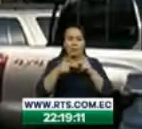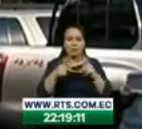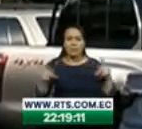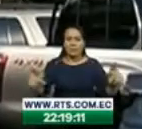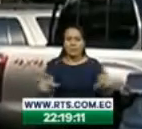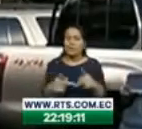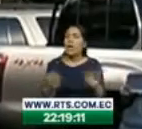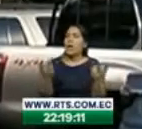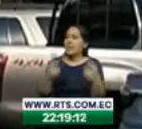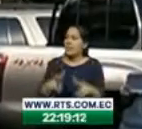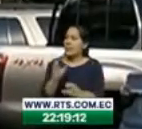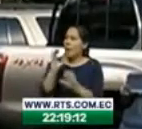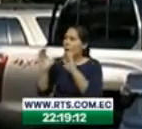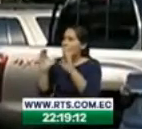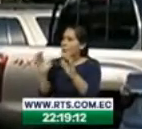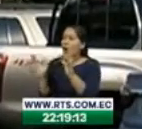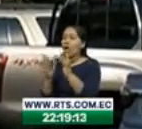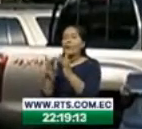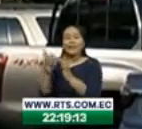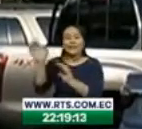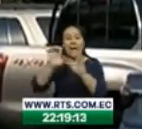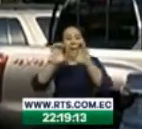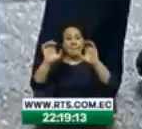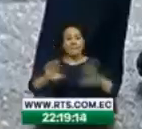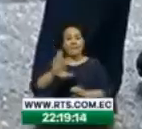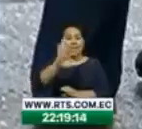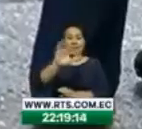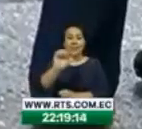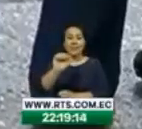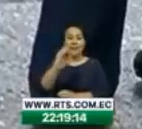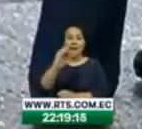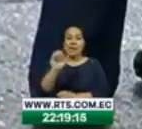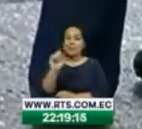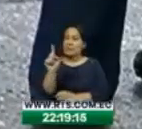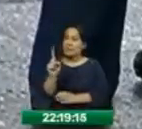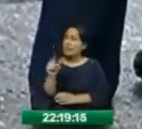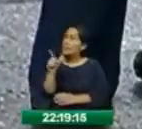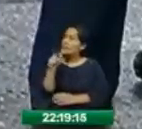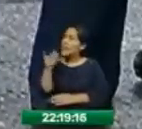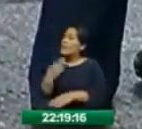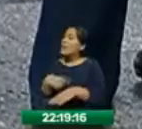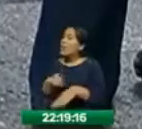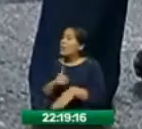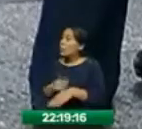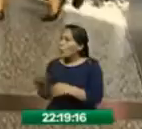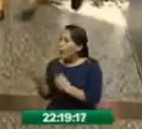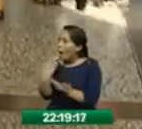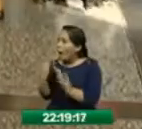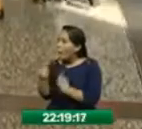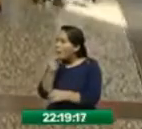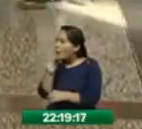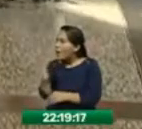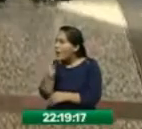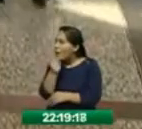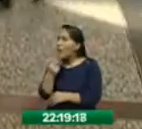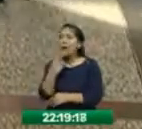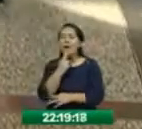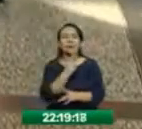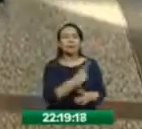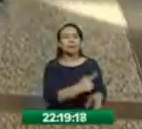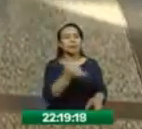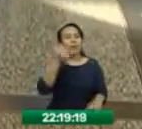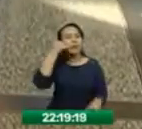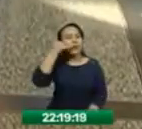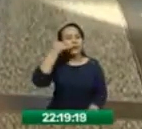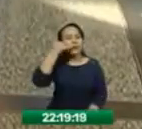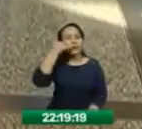Asimismo, hicimos el intento con TAXA, operadora del aeropuerto, para que algún directivo nos brinde una entrevista, y solo tuvimos una respuesta